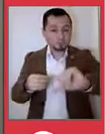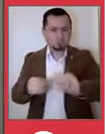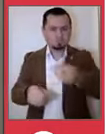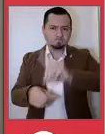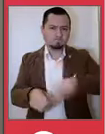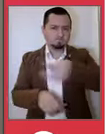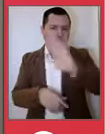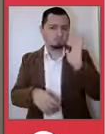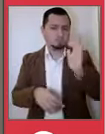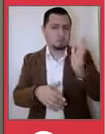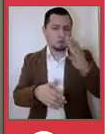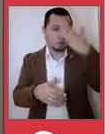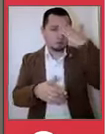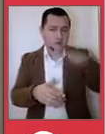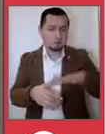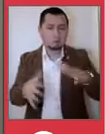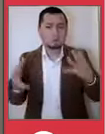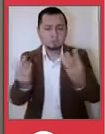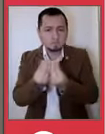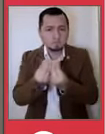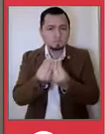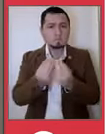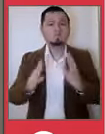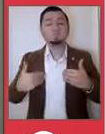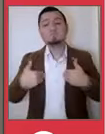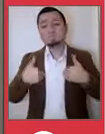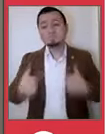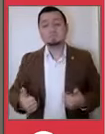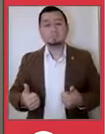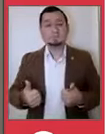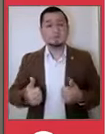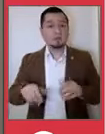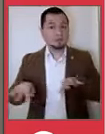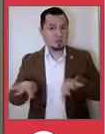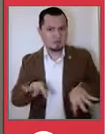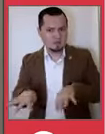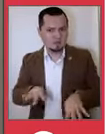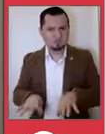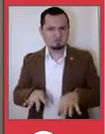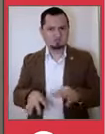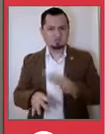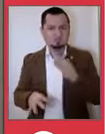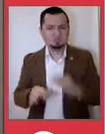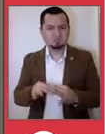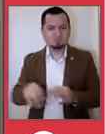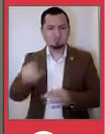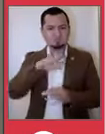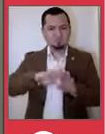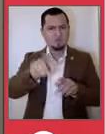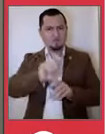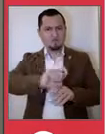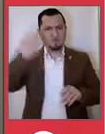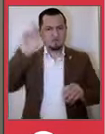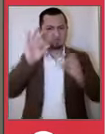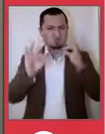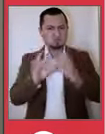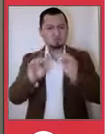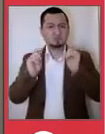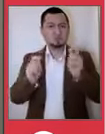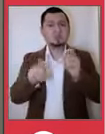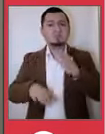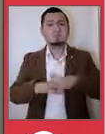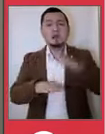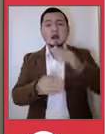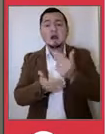lo explicamos entendimos y aprendimos la lección de que en el trabajo en el cumplimiento de tus labores profesionales no está el riesgo mayor